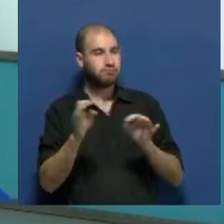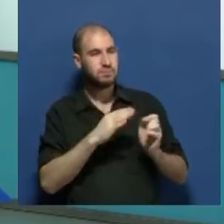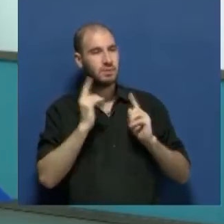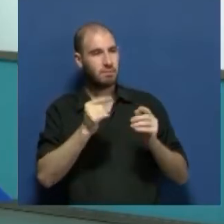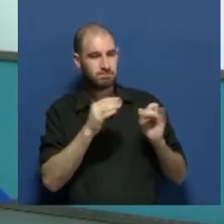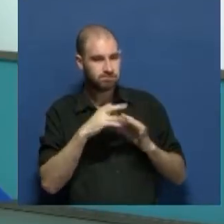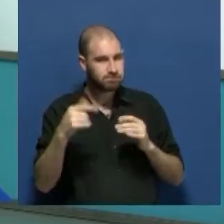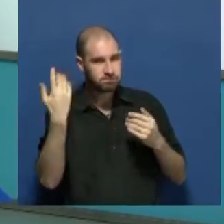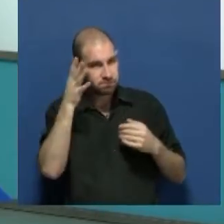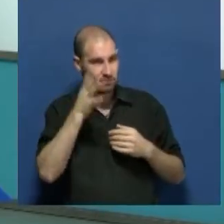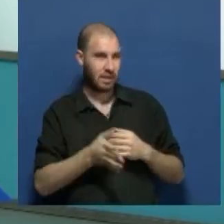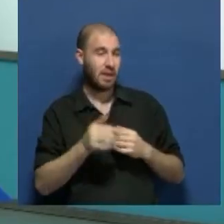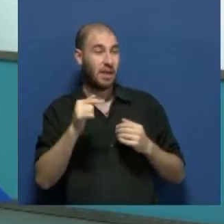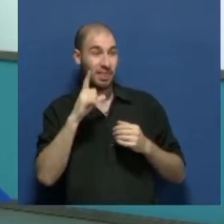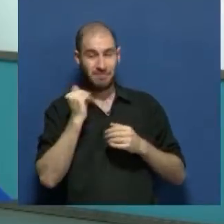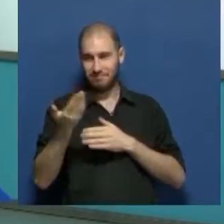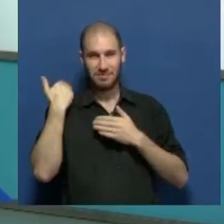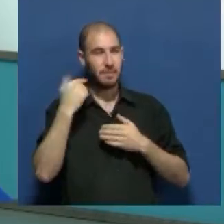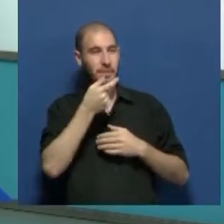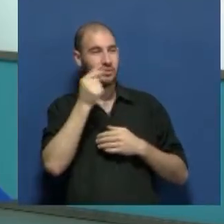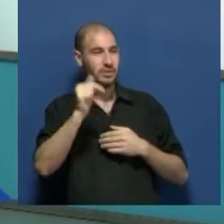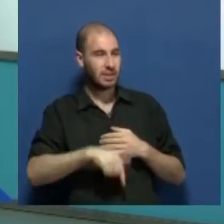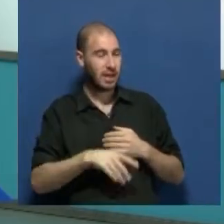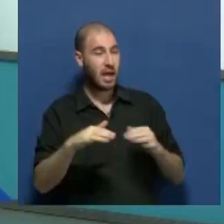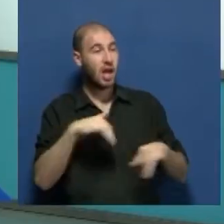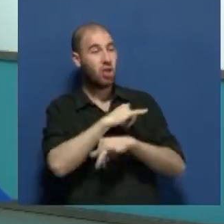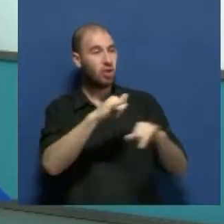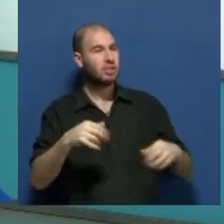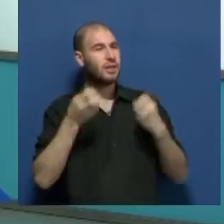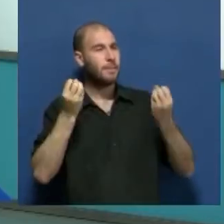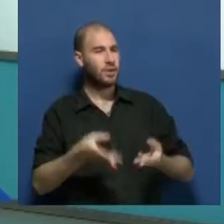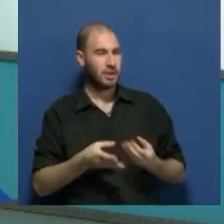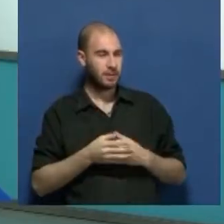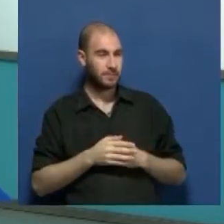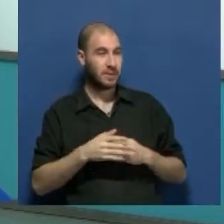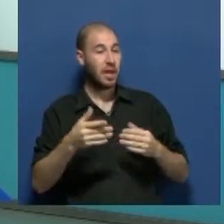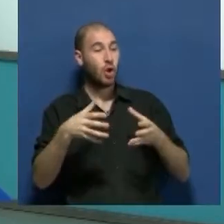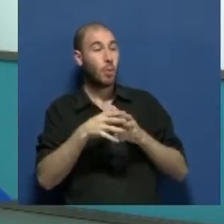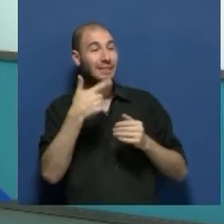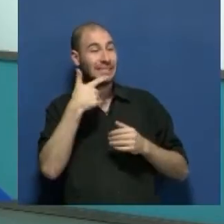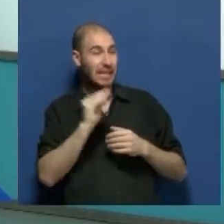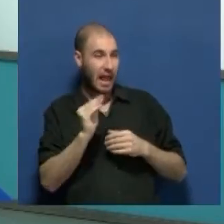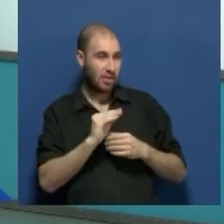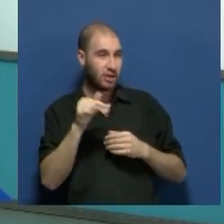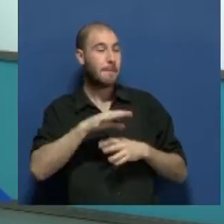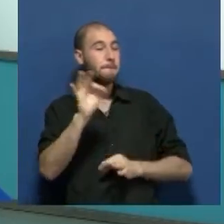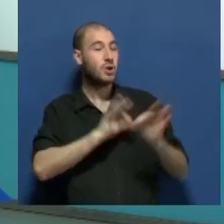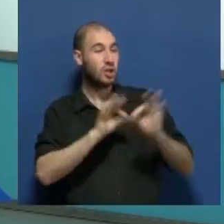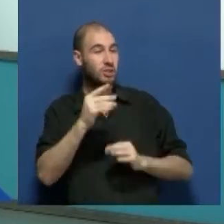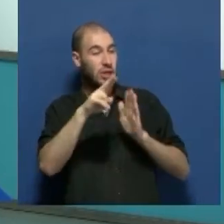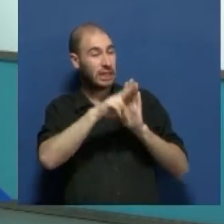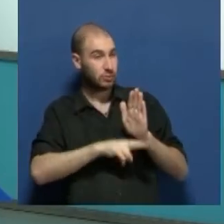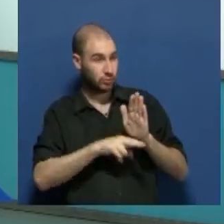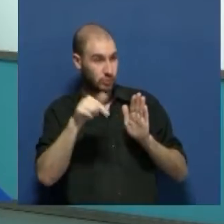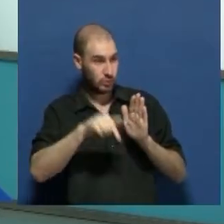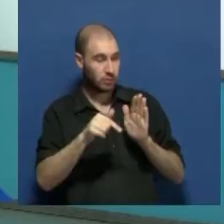mucha polémica, y estos últimos días en la provincia de Mendoza la noticia pasa porque la Cámara de Senadores, a través de un proyecto de